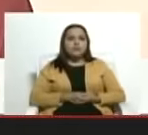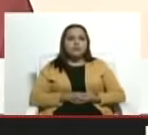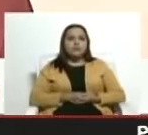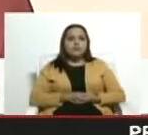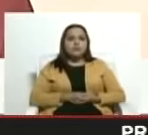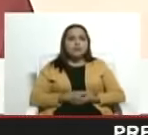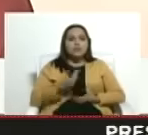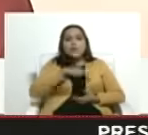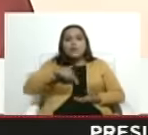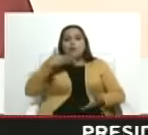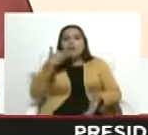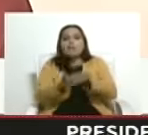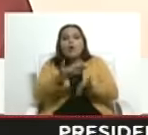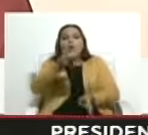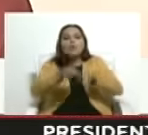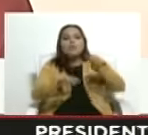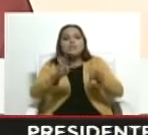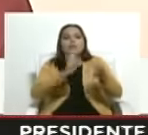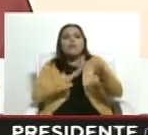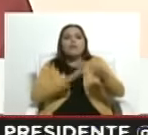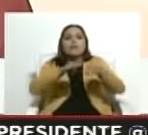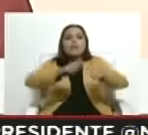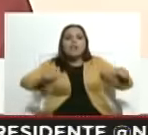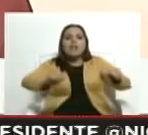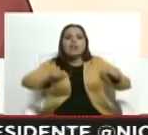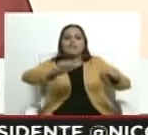reclamando lo que en justicia nos pertenece.